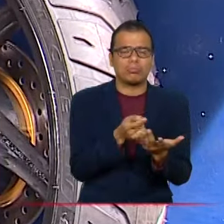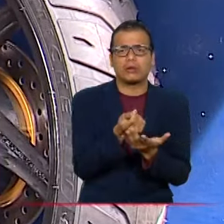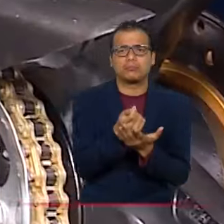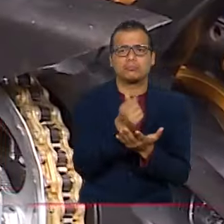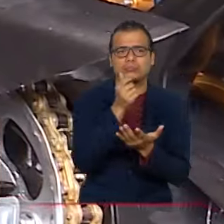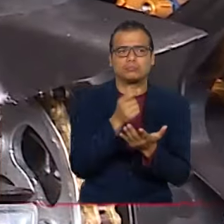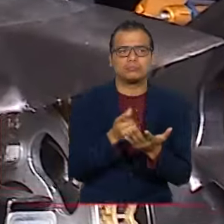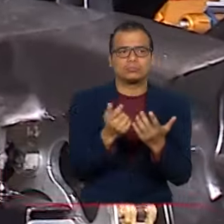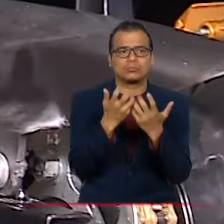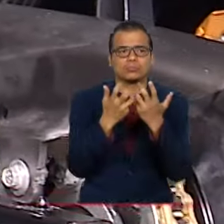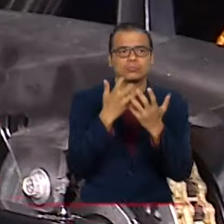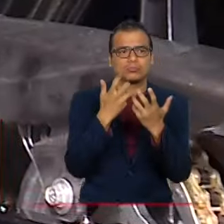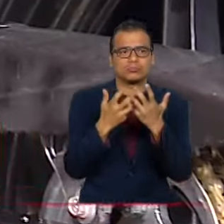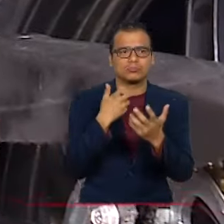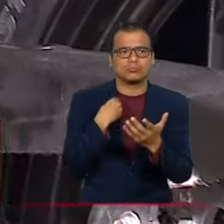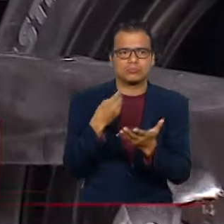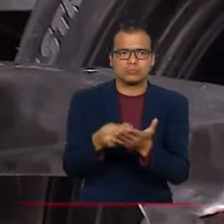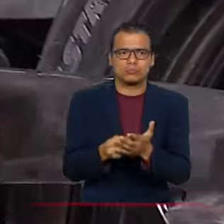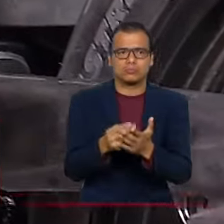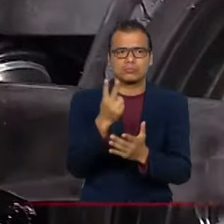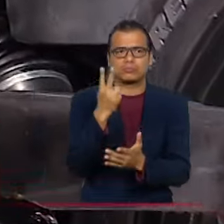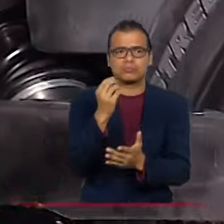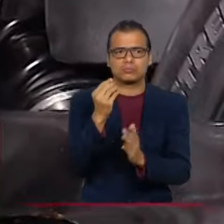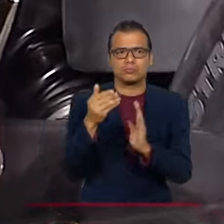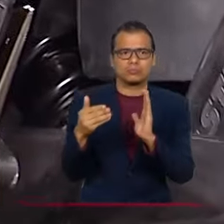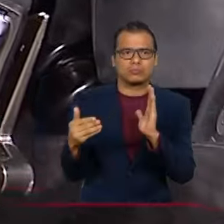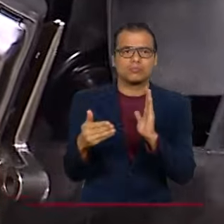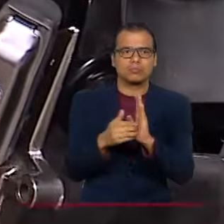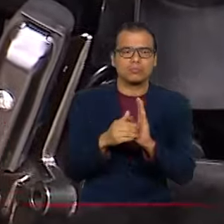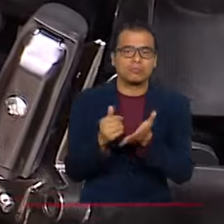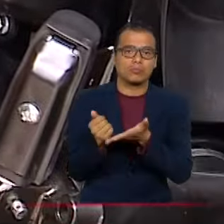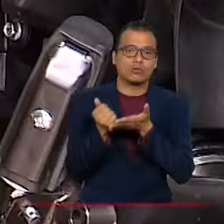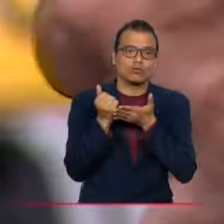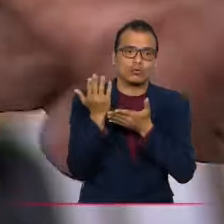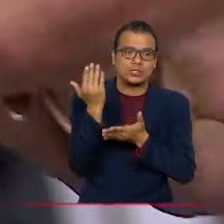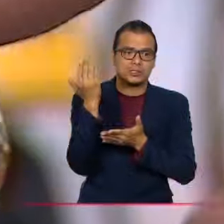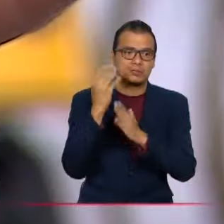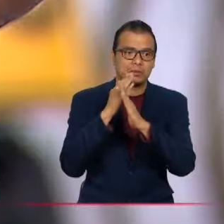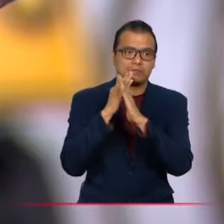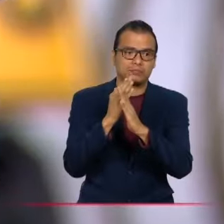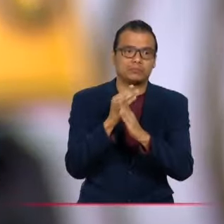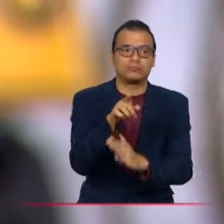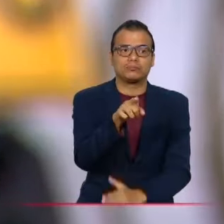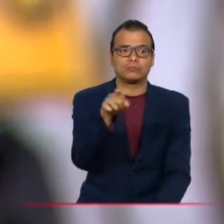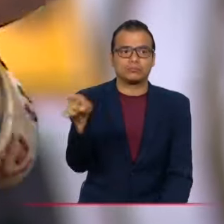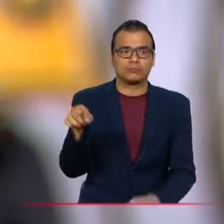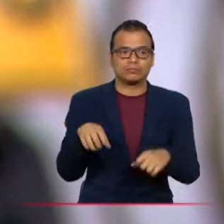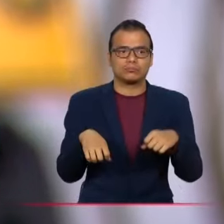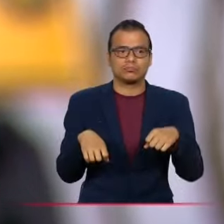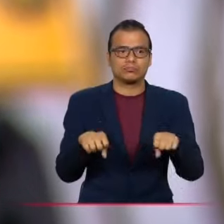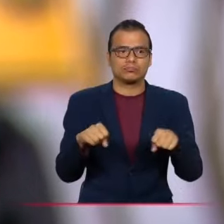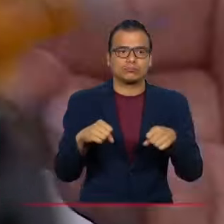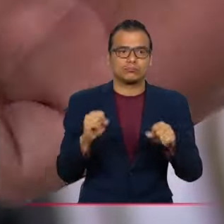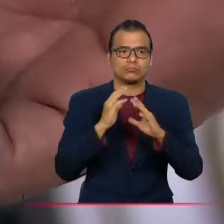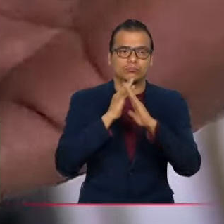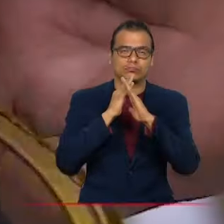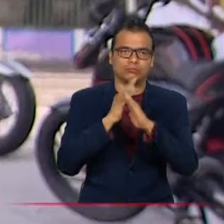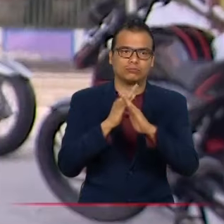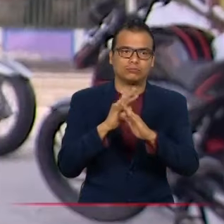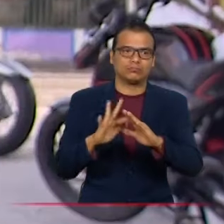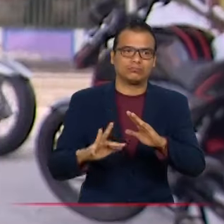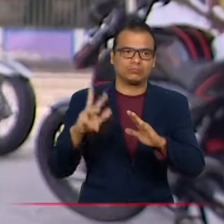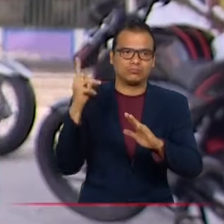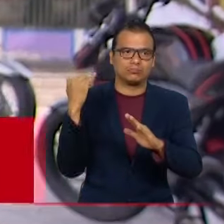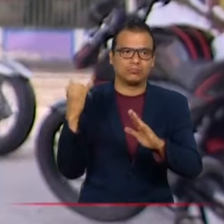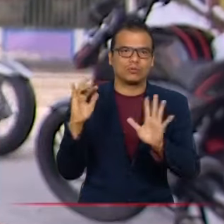15 minutos y cuesta alrededor de 20.000 pesos, podría salvar su moto de las garras de los delincuentes. Buscar la seguridad de ya la